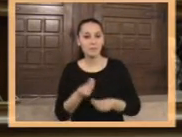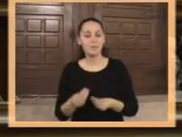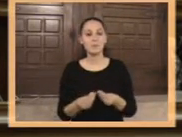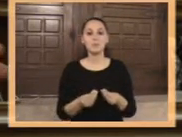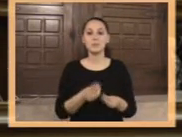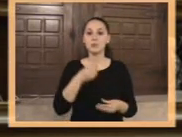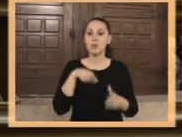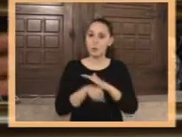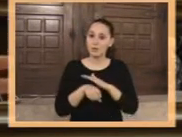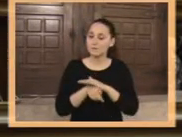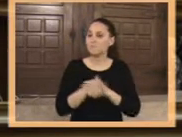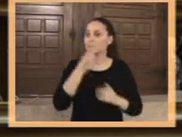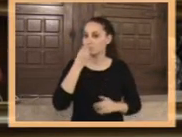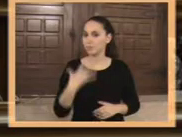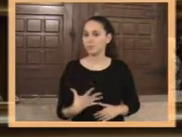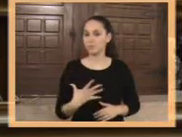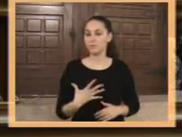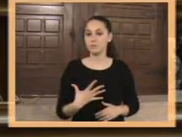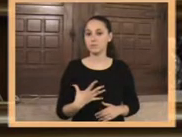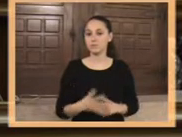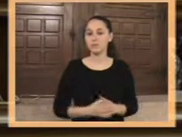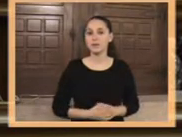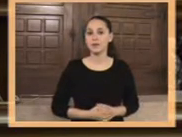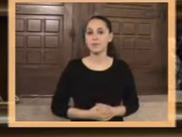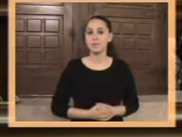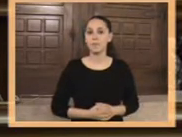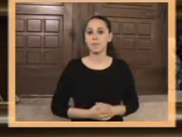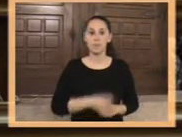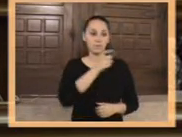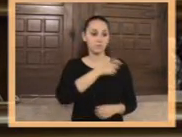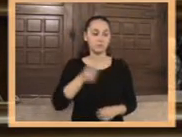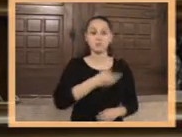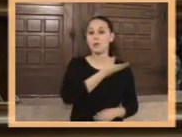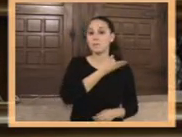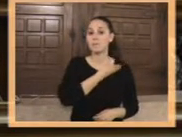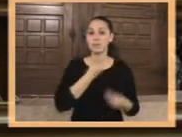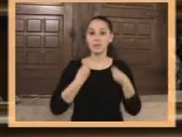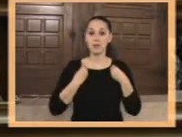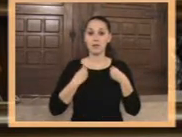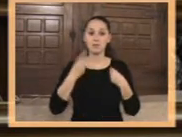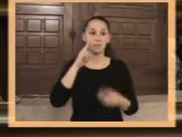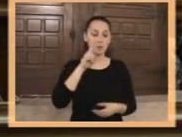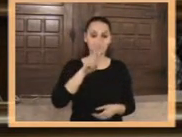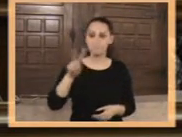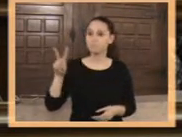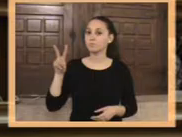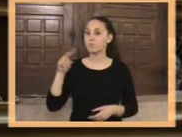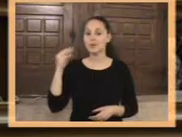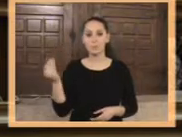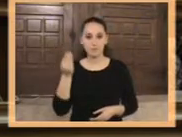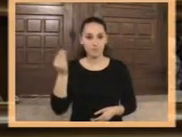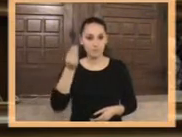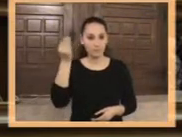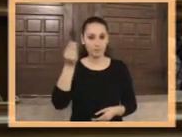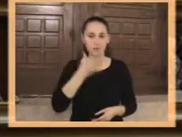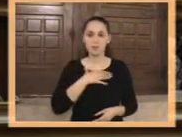a suponer un antes y un después claro que va a poder comprobar la ciudadanía en un sitio tan, bueno, pues tan crucial para la ciudad como es la confluencia de la Avenida de